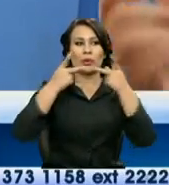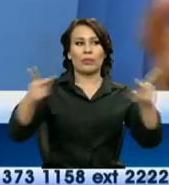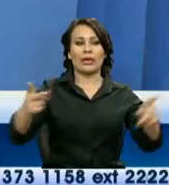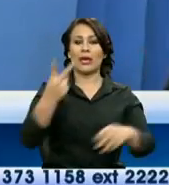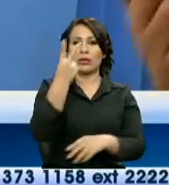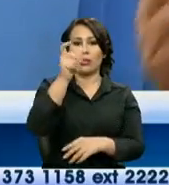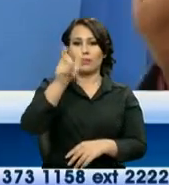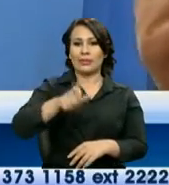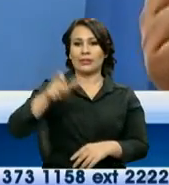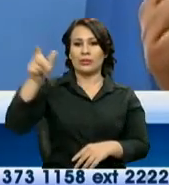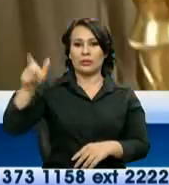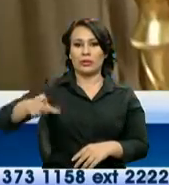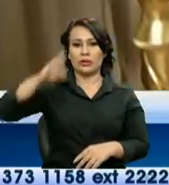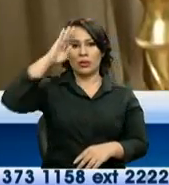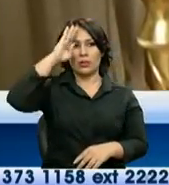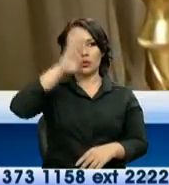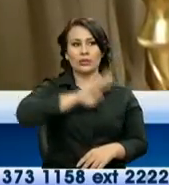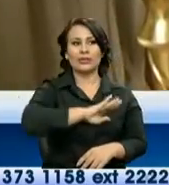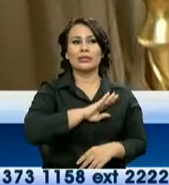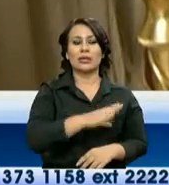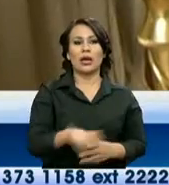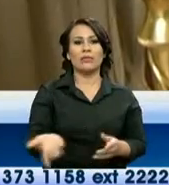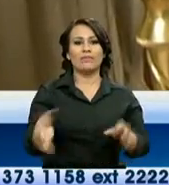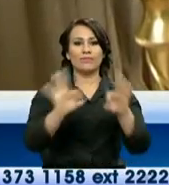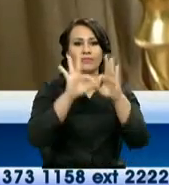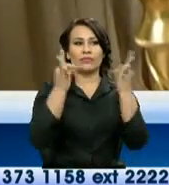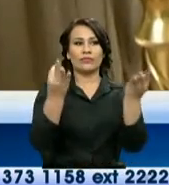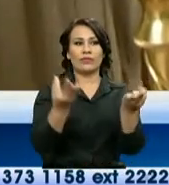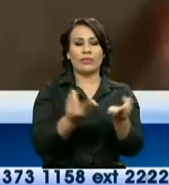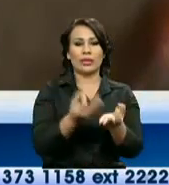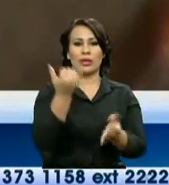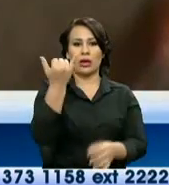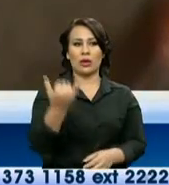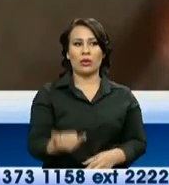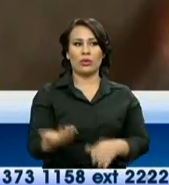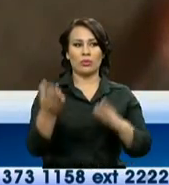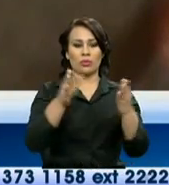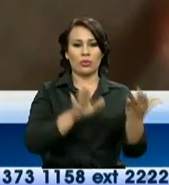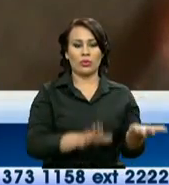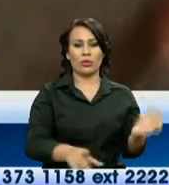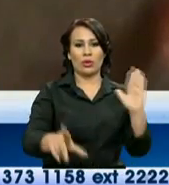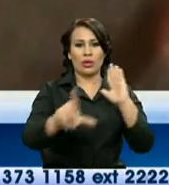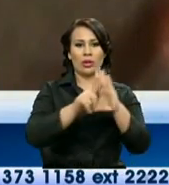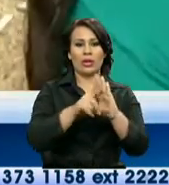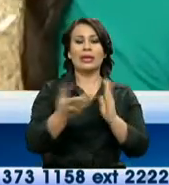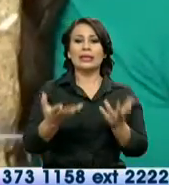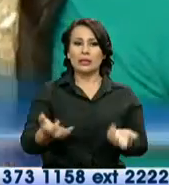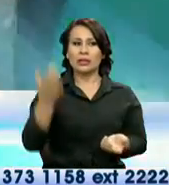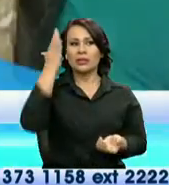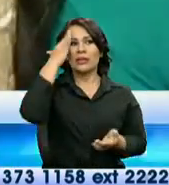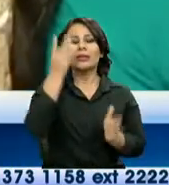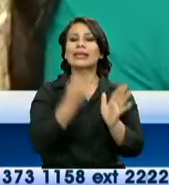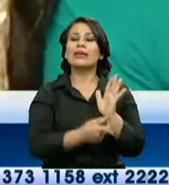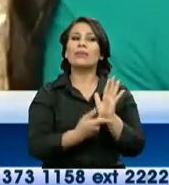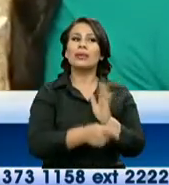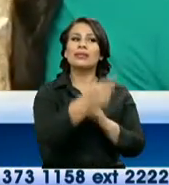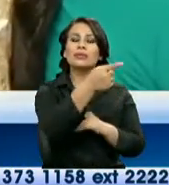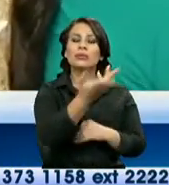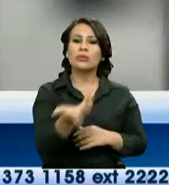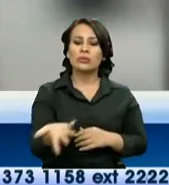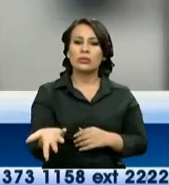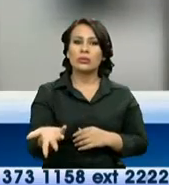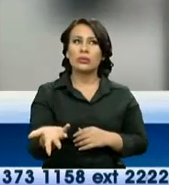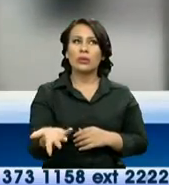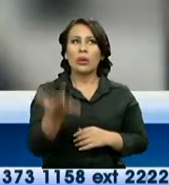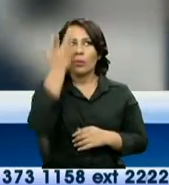miembros policiales señalados por familiares del hoy occiso, pues ante la ley quieren saber qué ocurrió con él